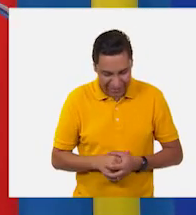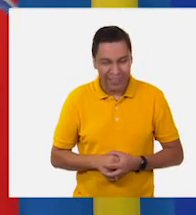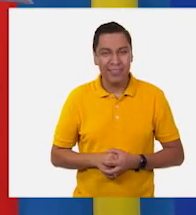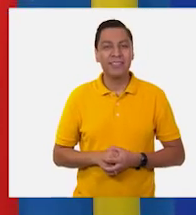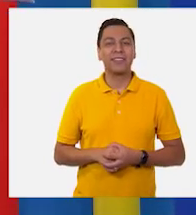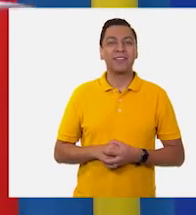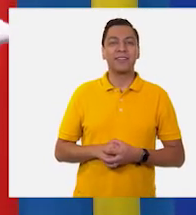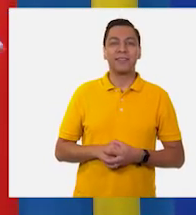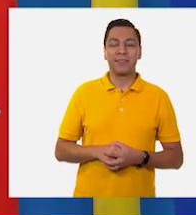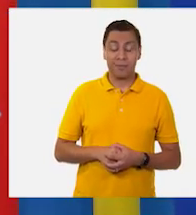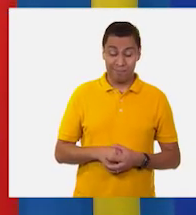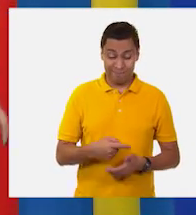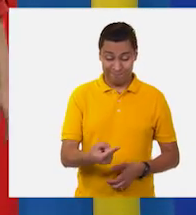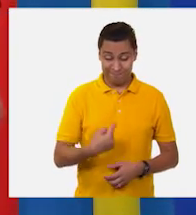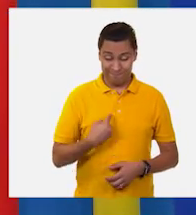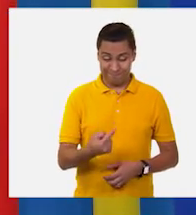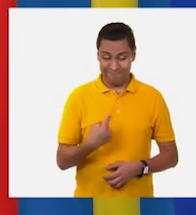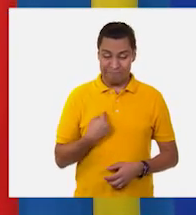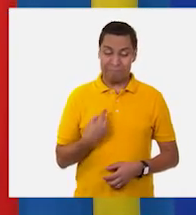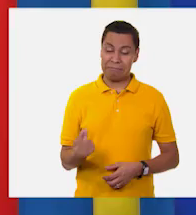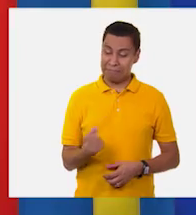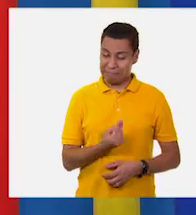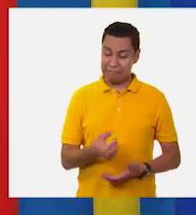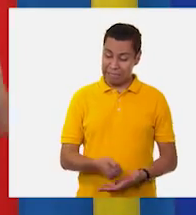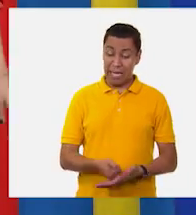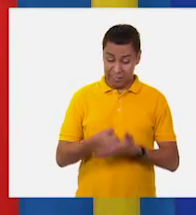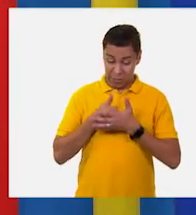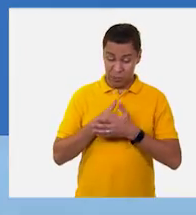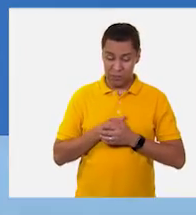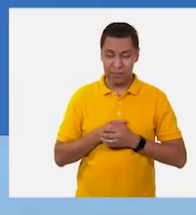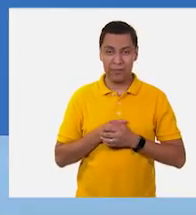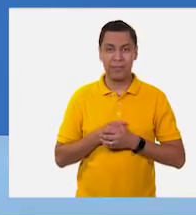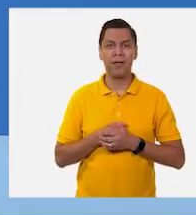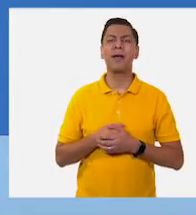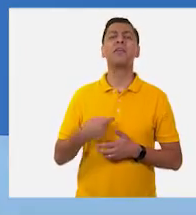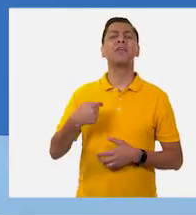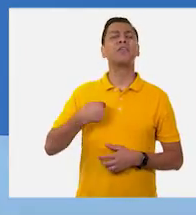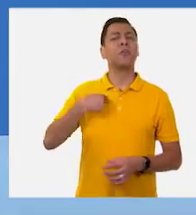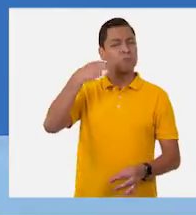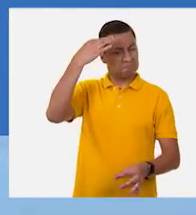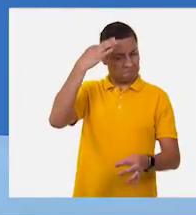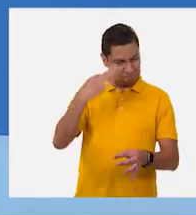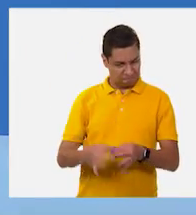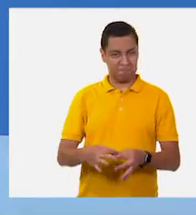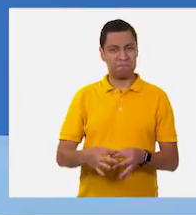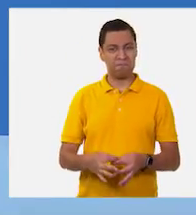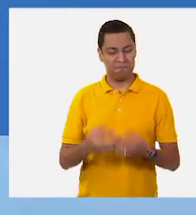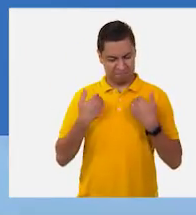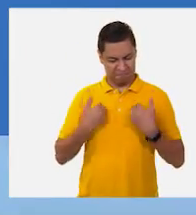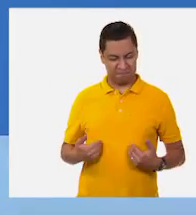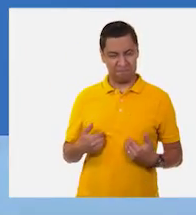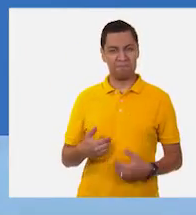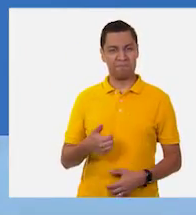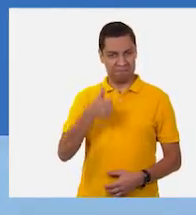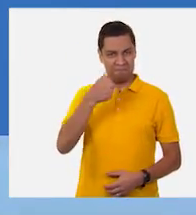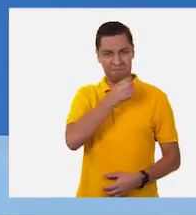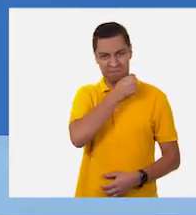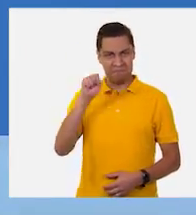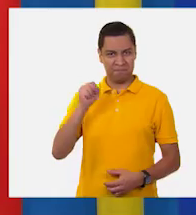llegas, porque te necesitaba. ¡Perfecto! Pues, ¿para qué soy